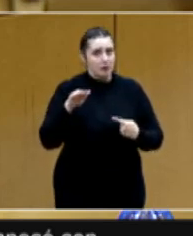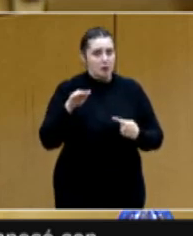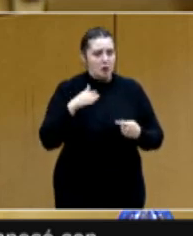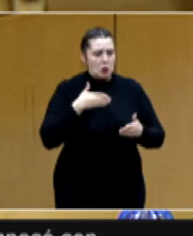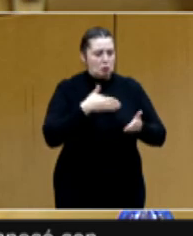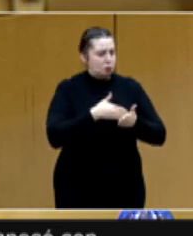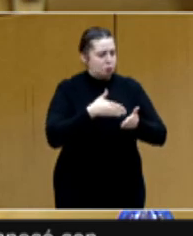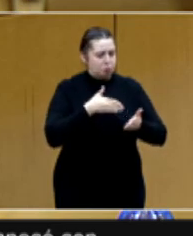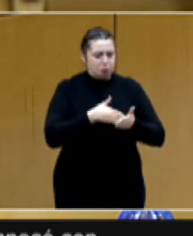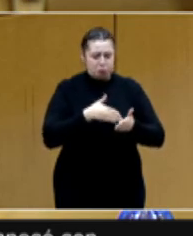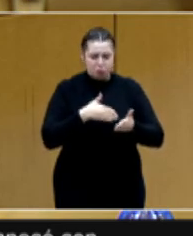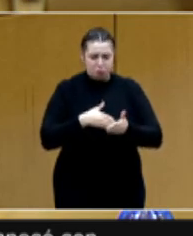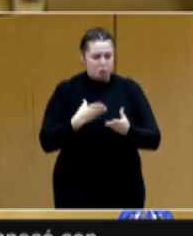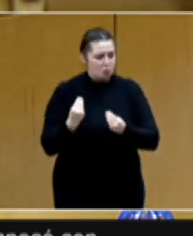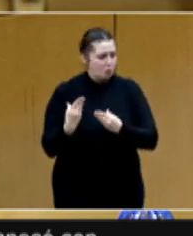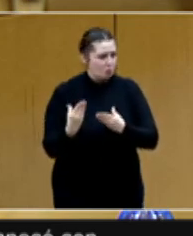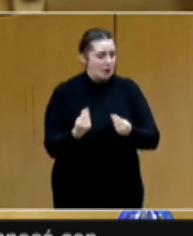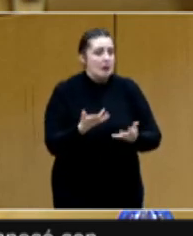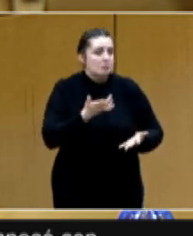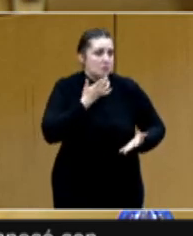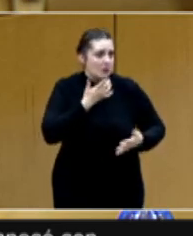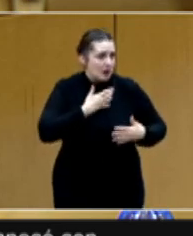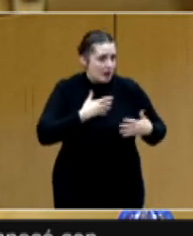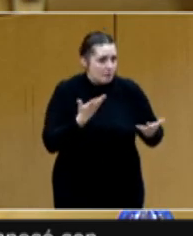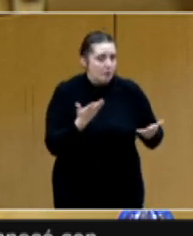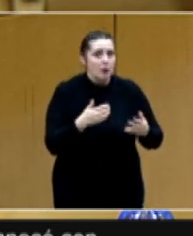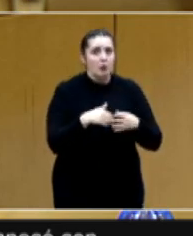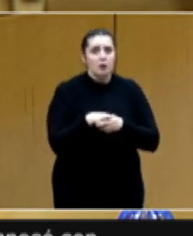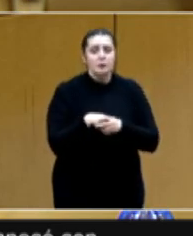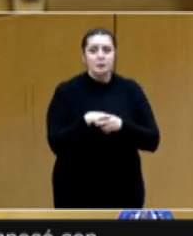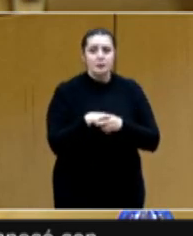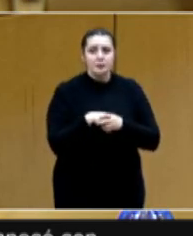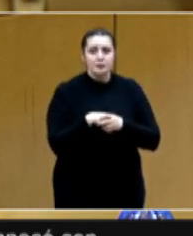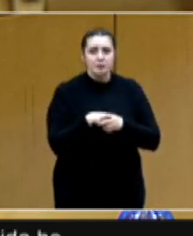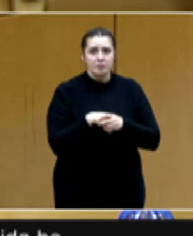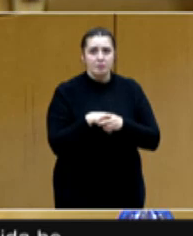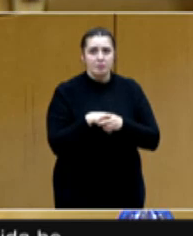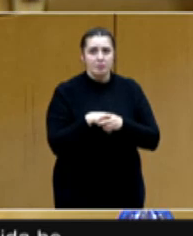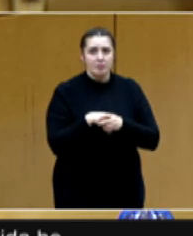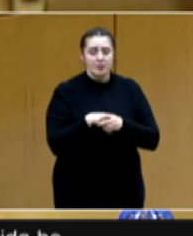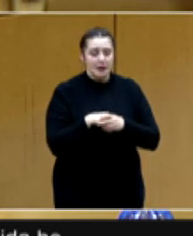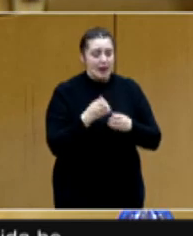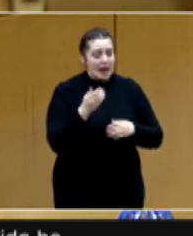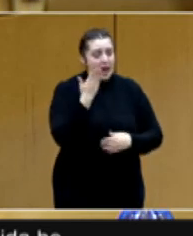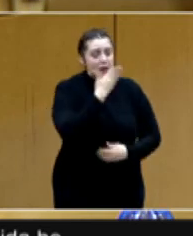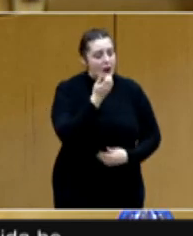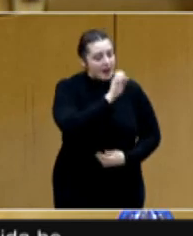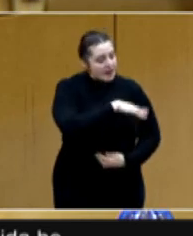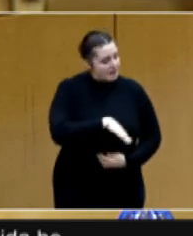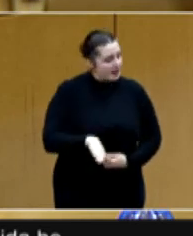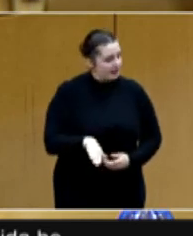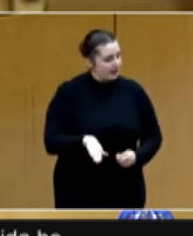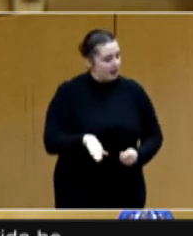barreras por ejemplo por ejemplo en la galería me costaba